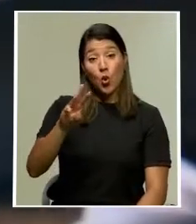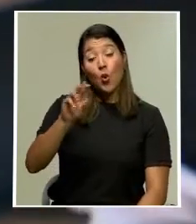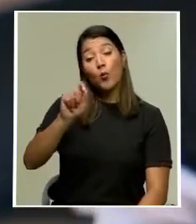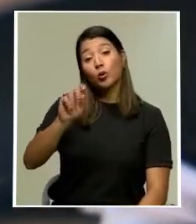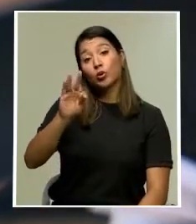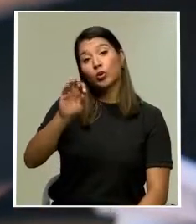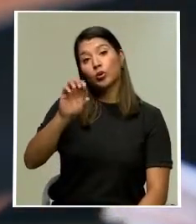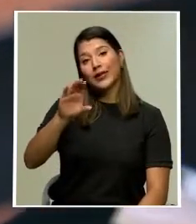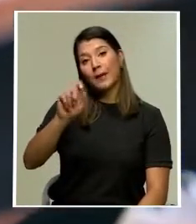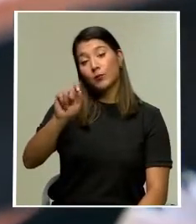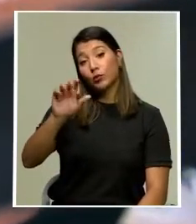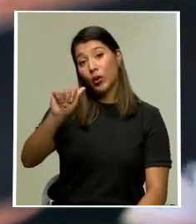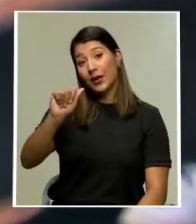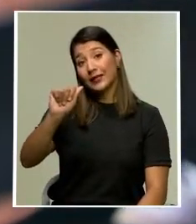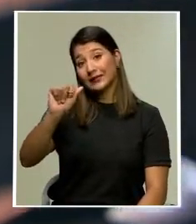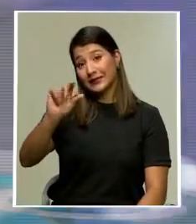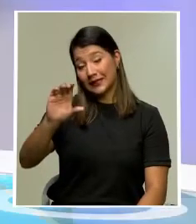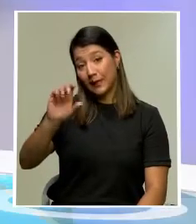www.tec.ac.cr.